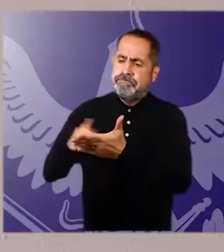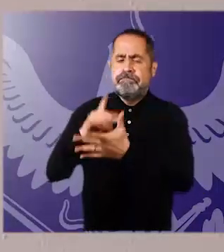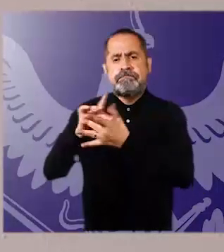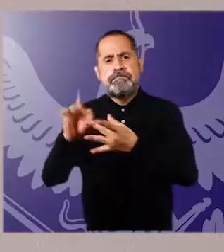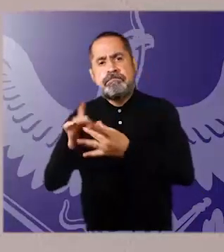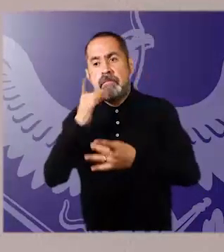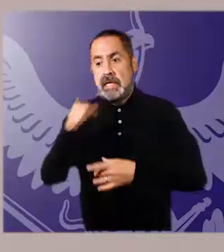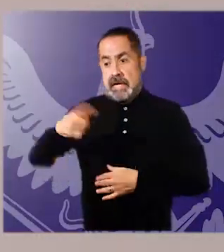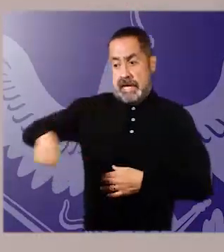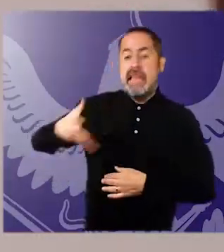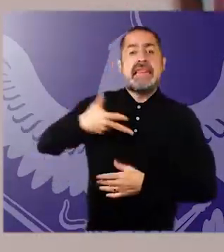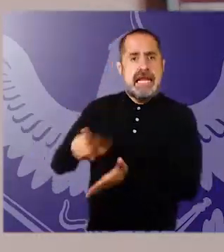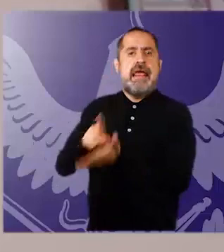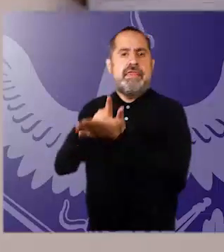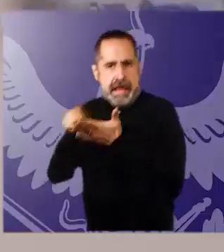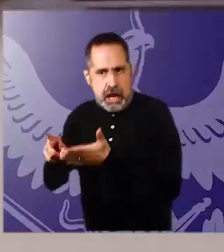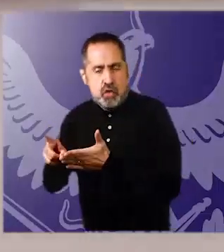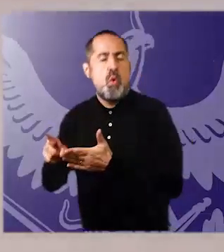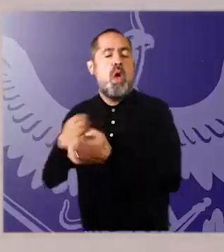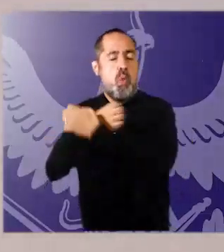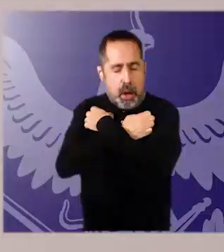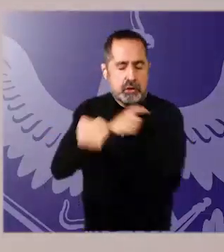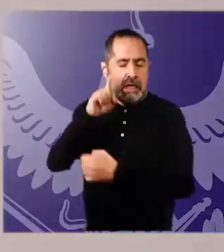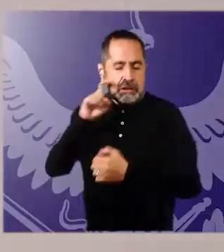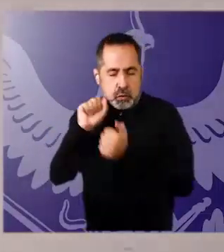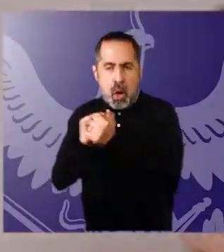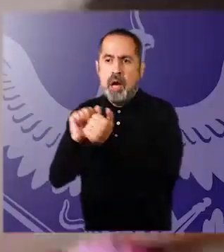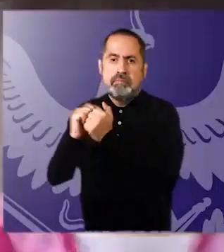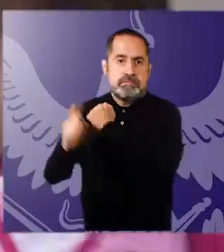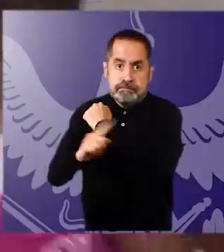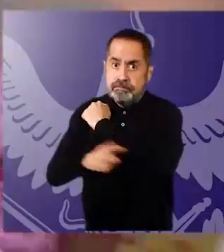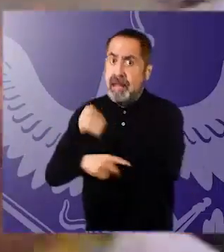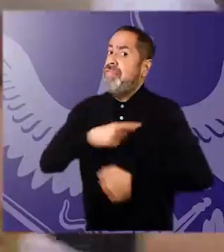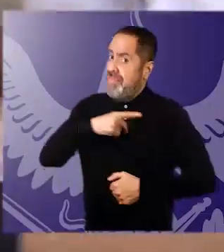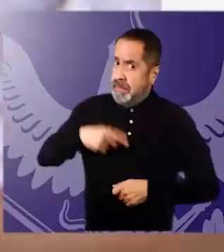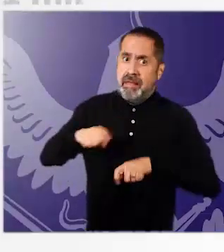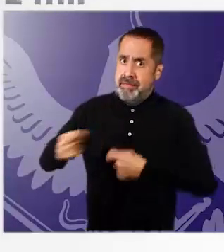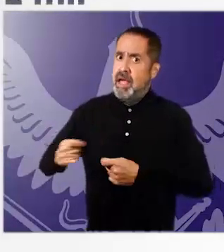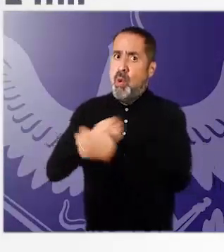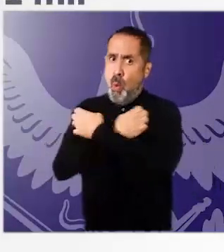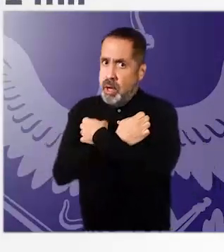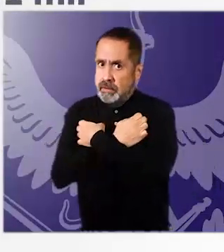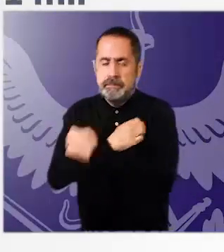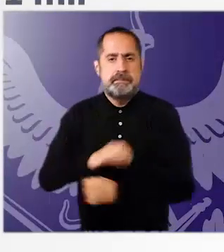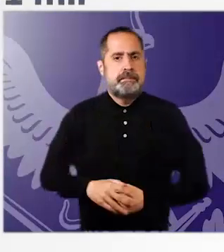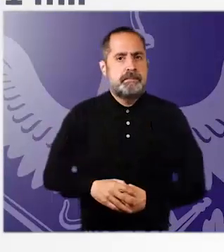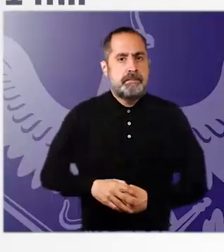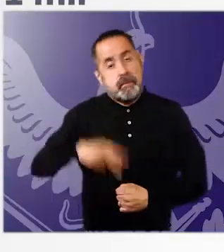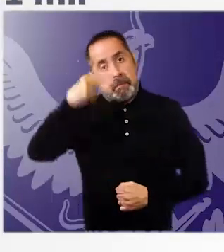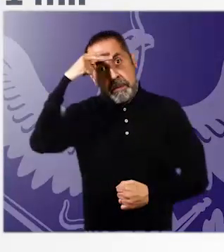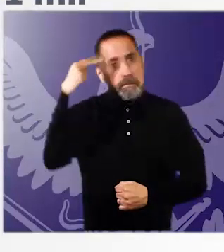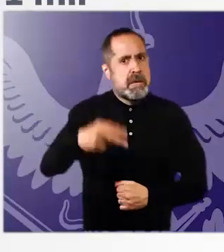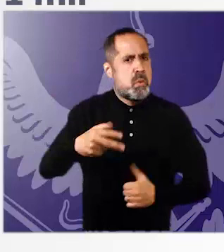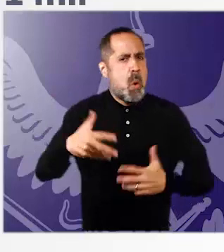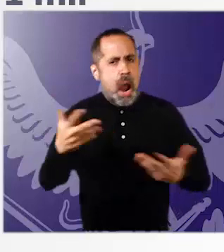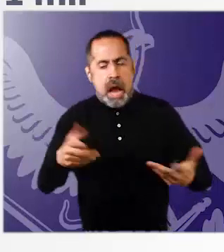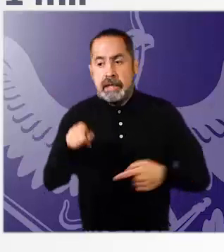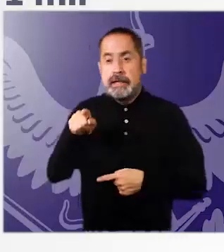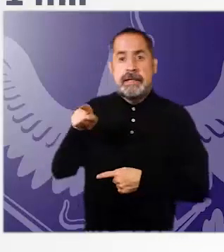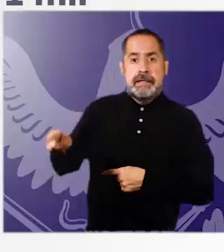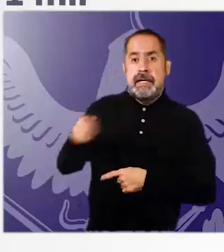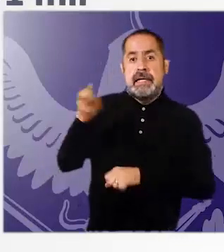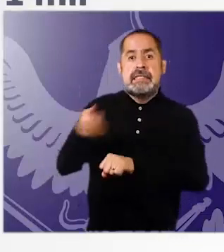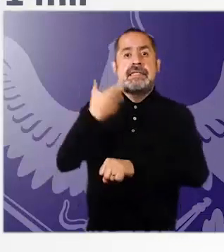ha reiterado que el derecho a la educación sexual y reproductiva es parte del derecho a la educación. En México, de acuerdo con